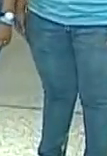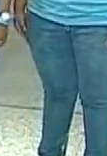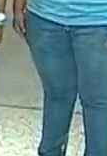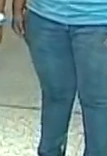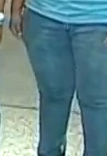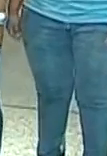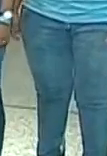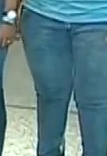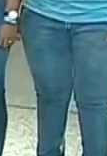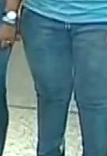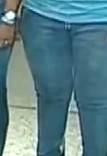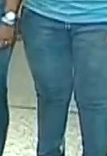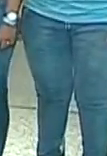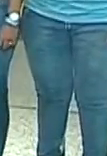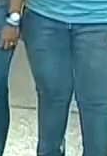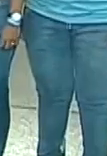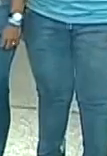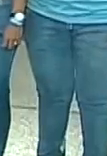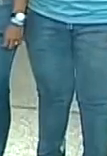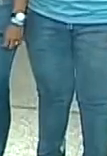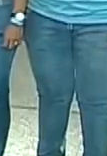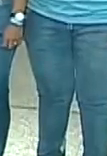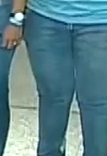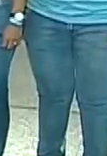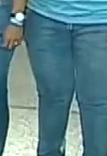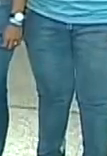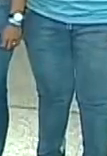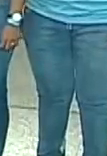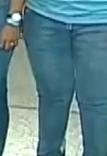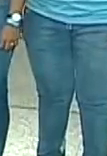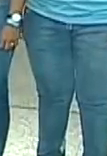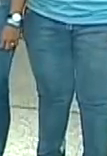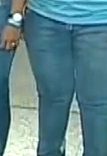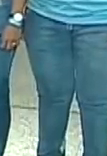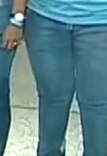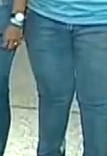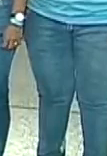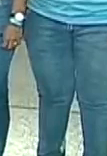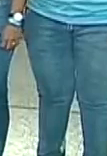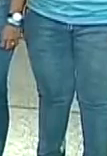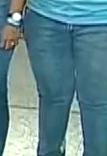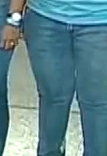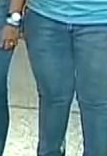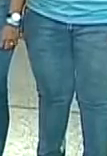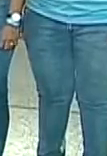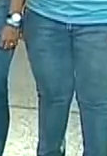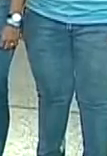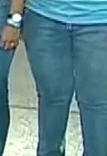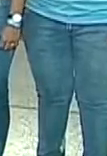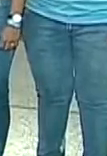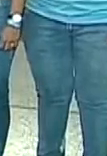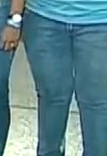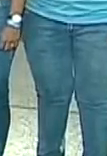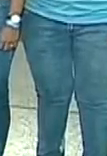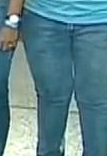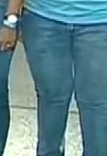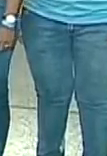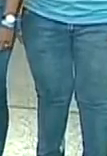5:39 de la tarde, mi saludo a toda Venezuela. Estamos hoy en jornada de trabajo del 1x10 del buen gobierno.